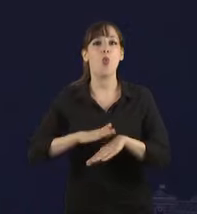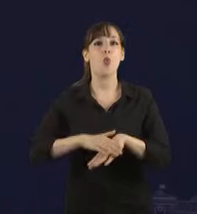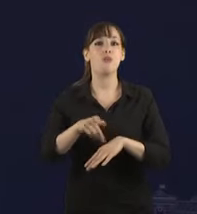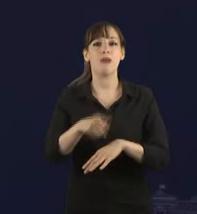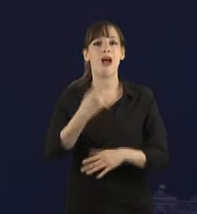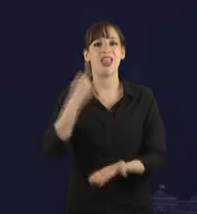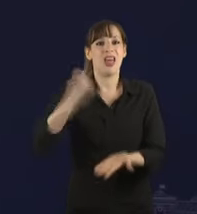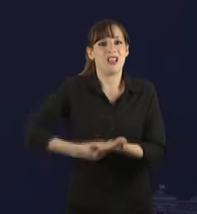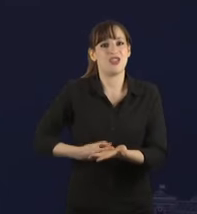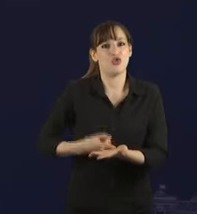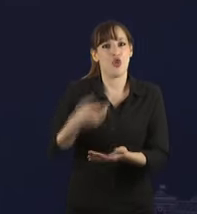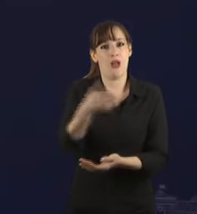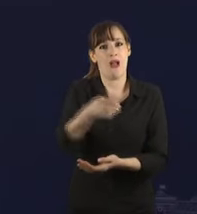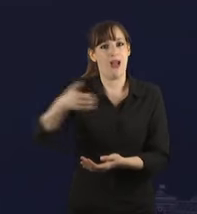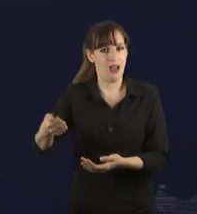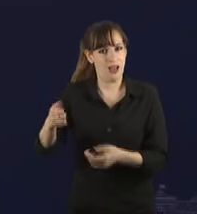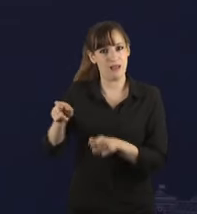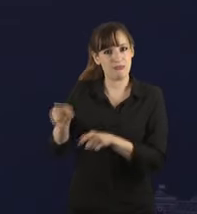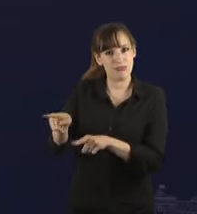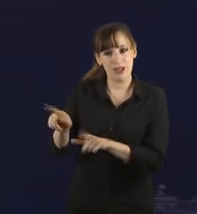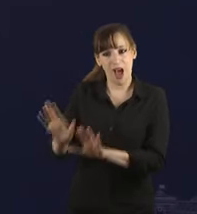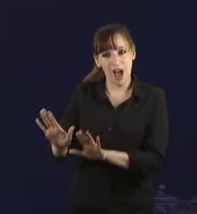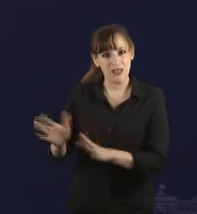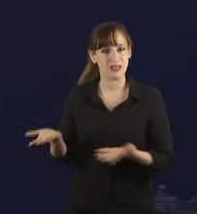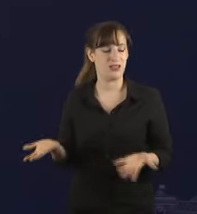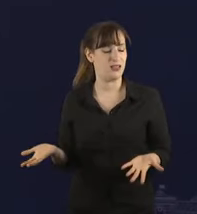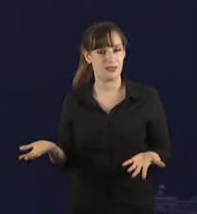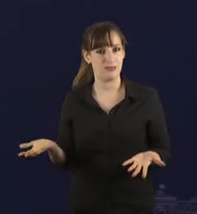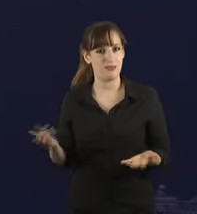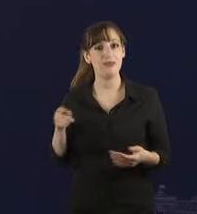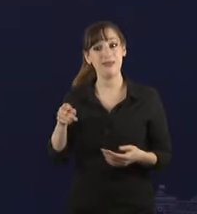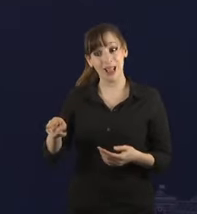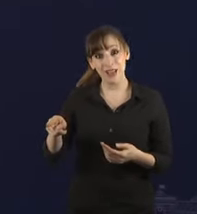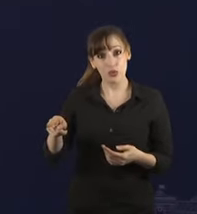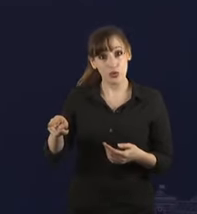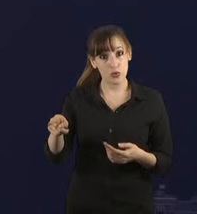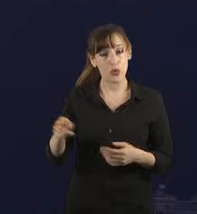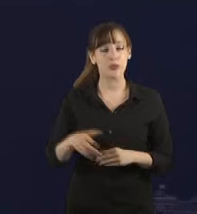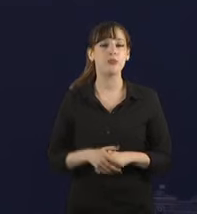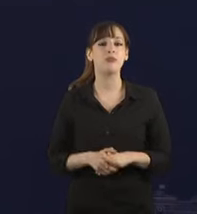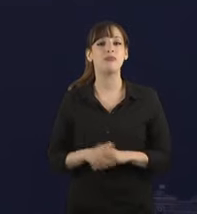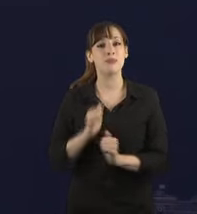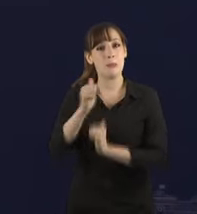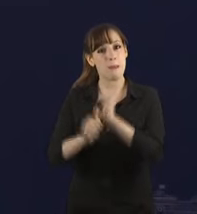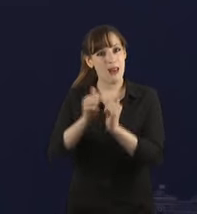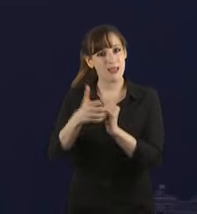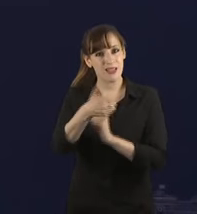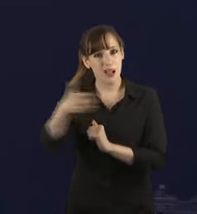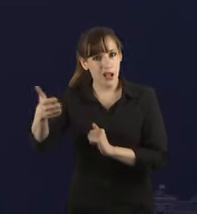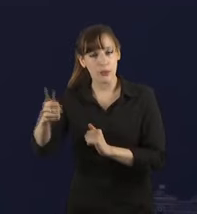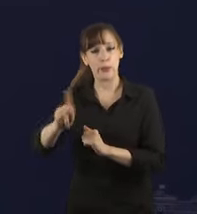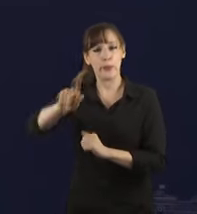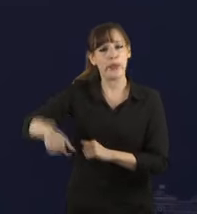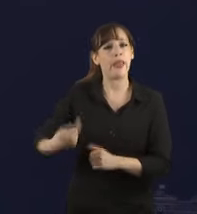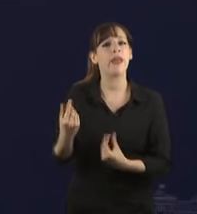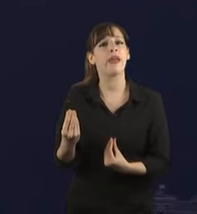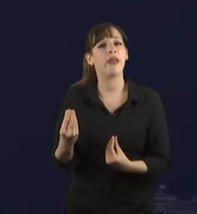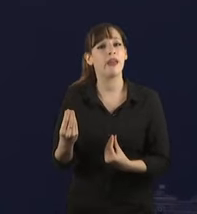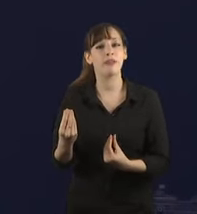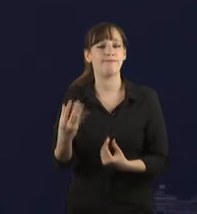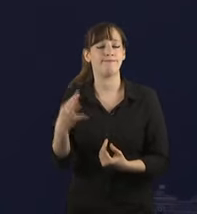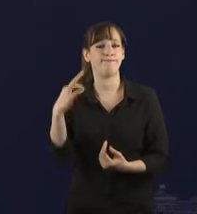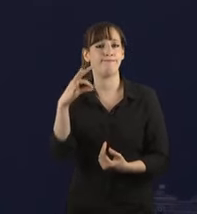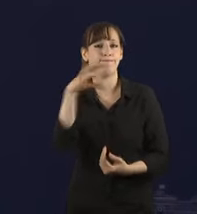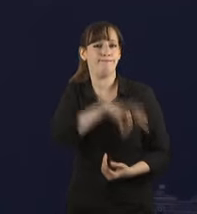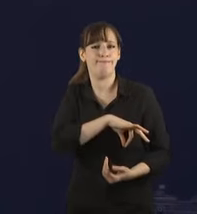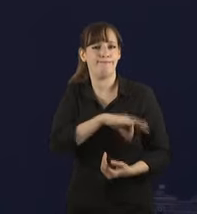medida y esto le representará a la empresa una pérdida de 2 millones y